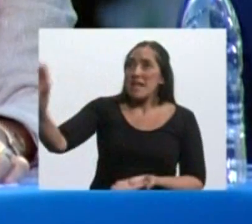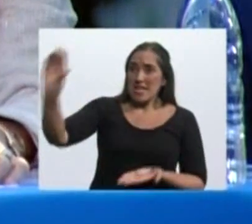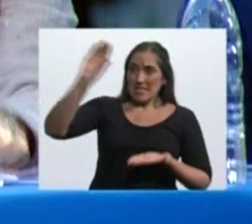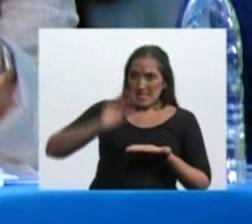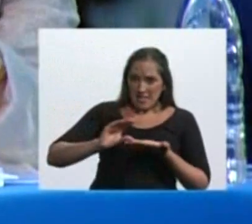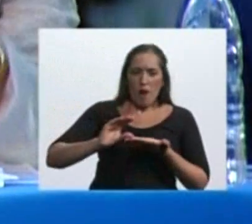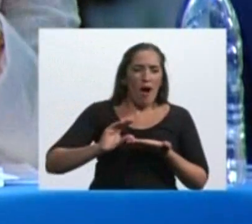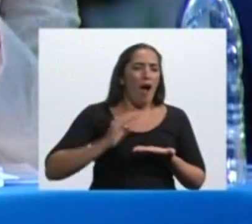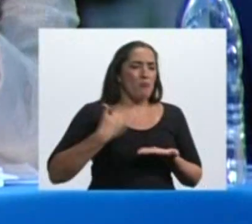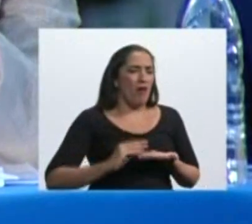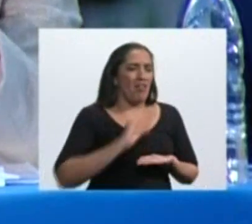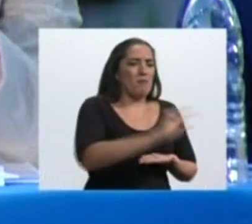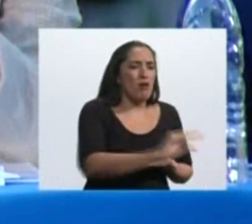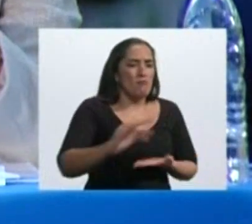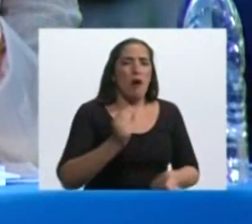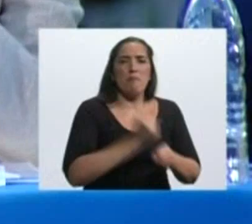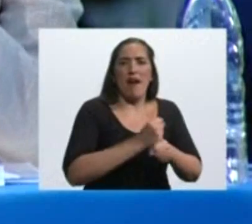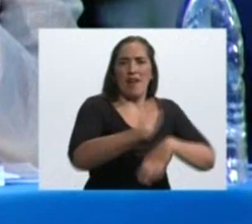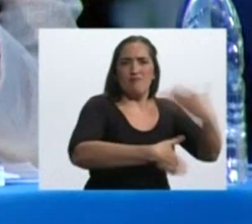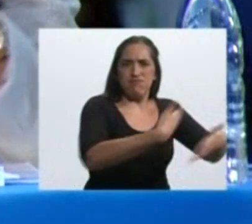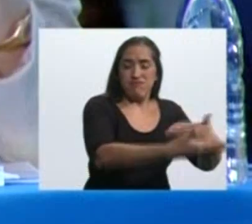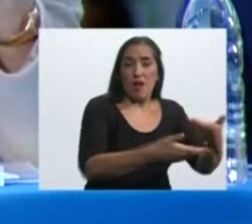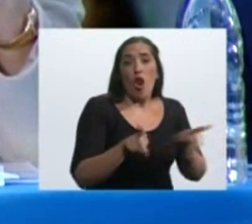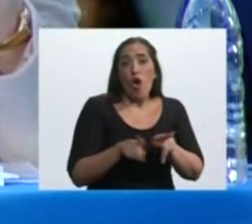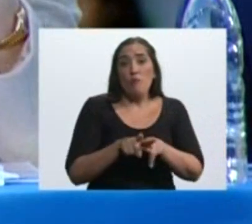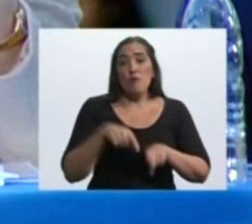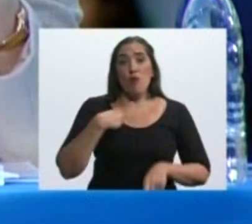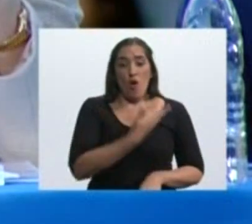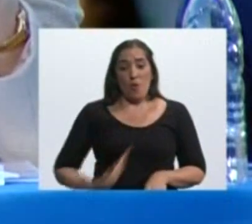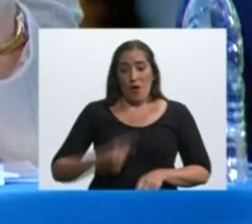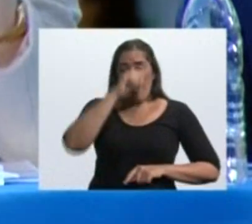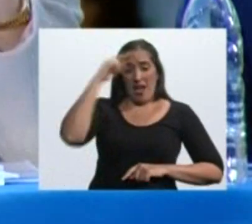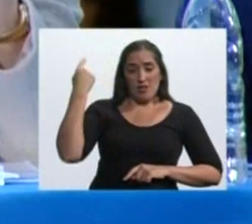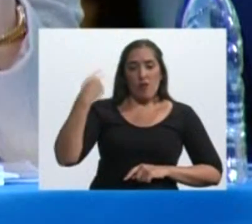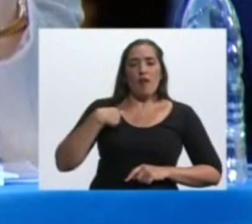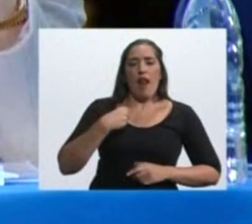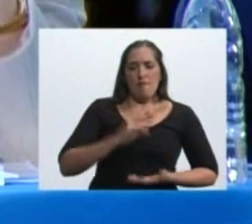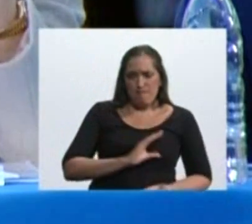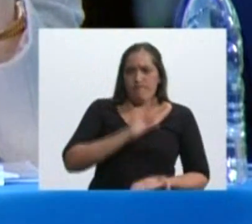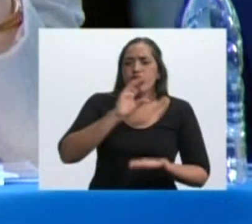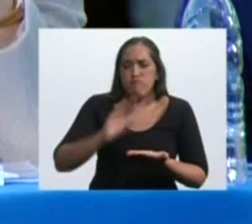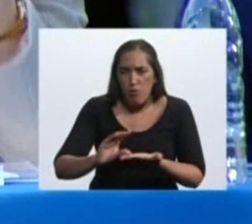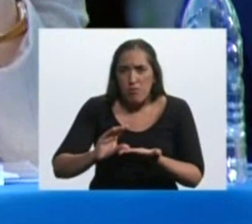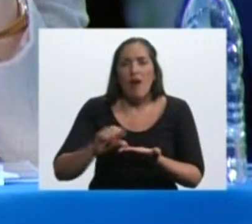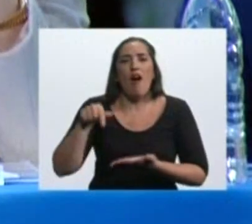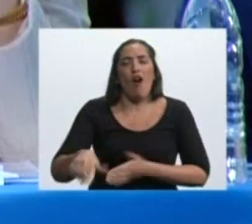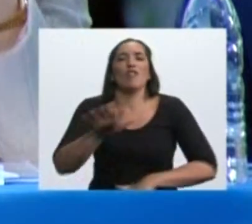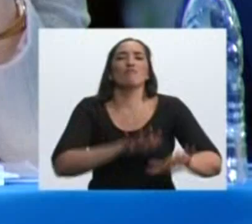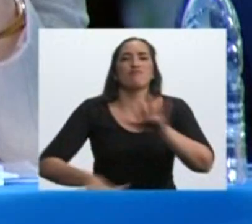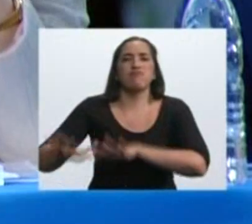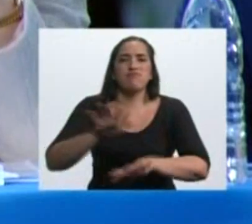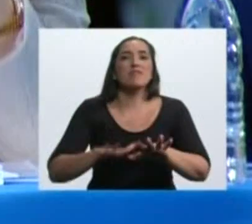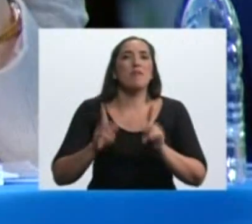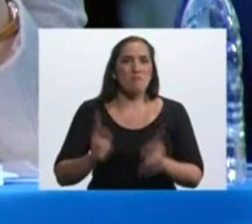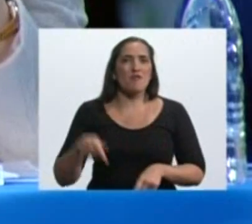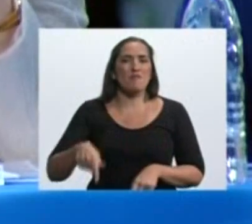poder hacerlas. Como tuvimos que conseguir financiamiento del Estado Nacional para poner en marcha hoy